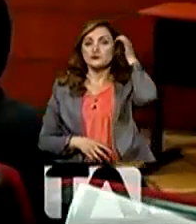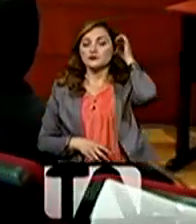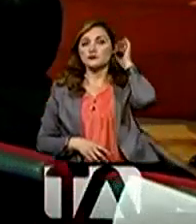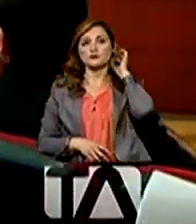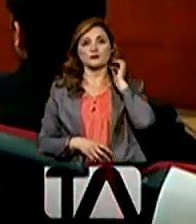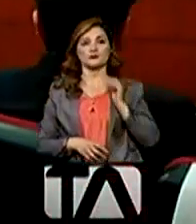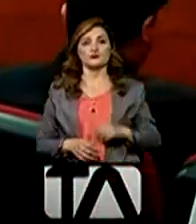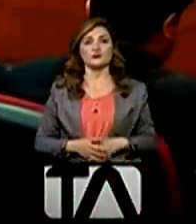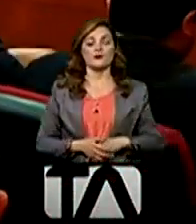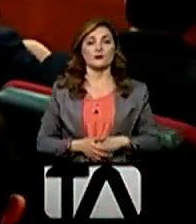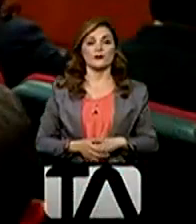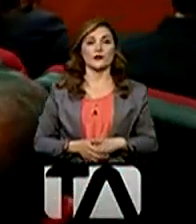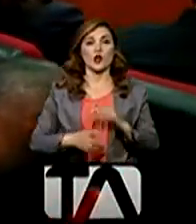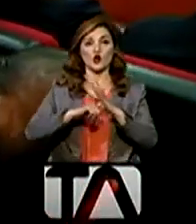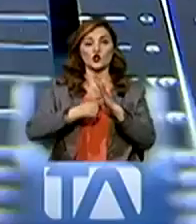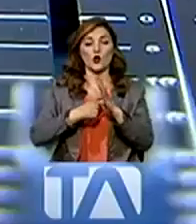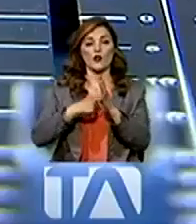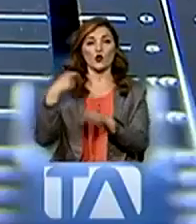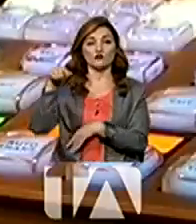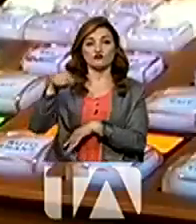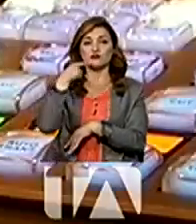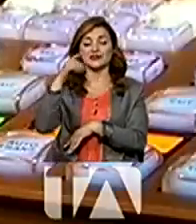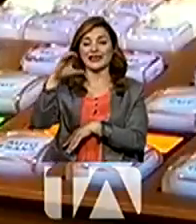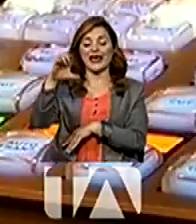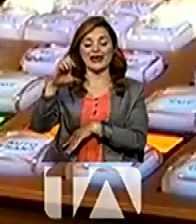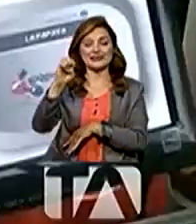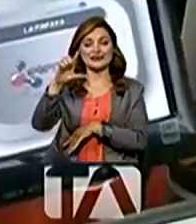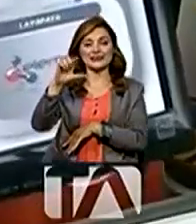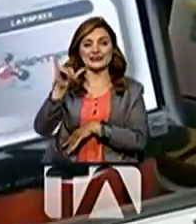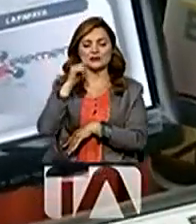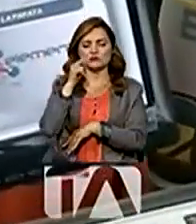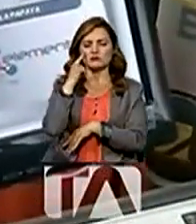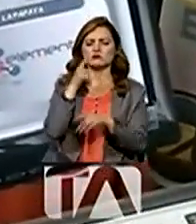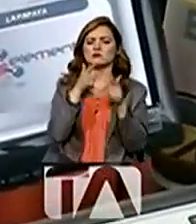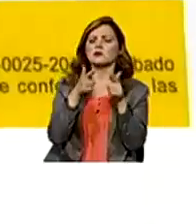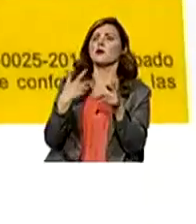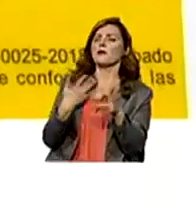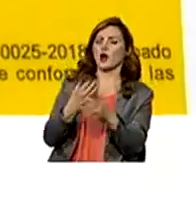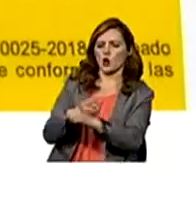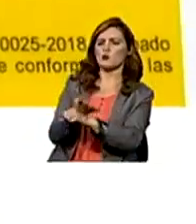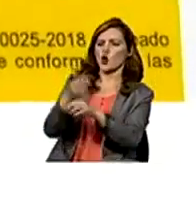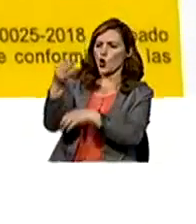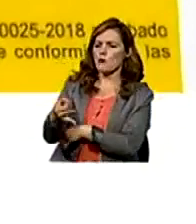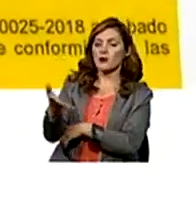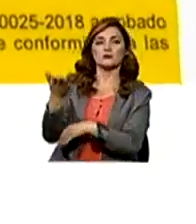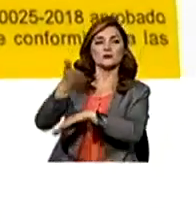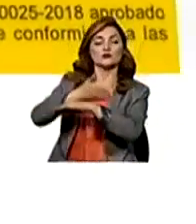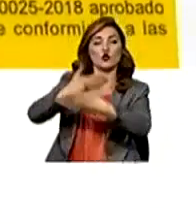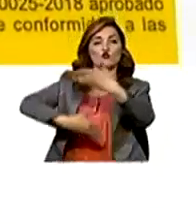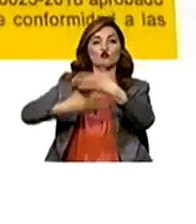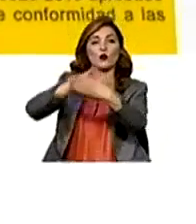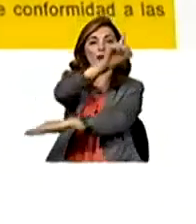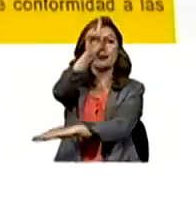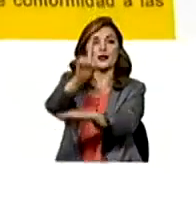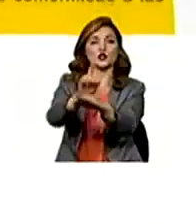En lo más reciente, el Contralor Pablo Celi insiste en vigilar que sus recomendaciones se cumplan. Hace pocos días envió este oficio al director